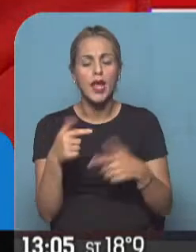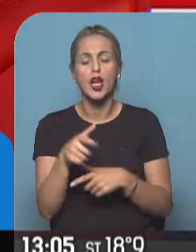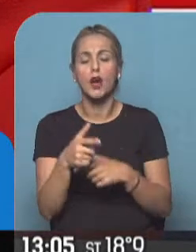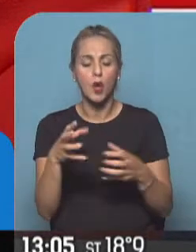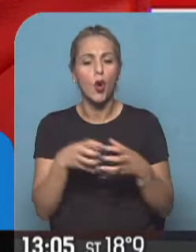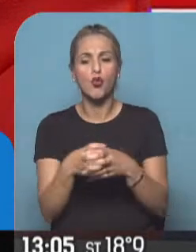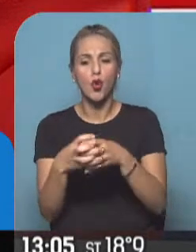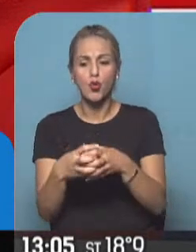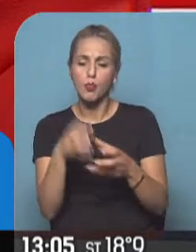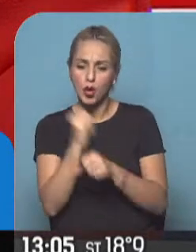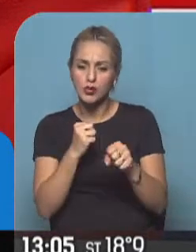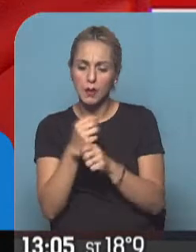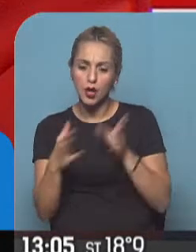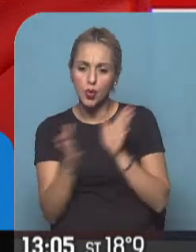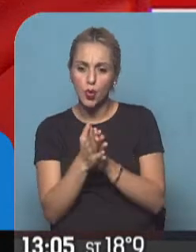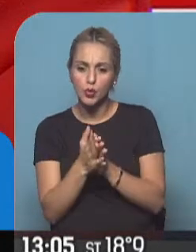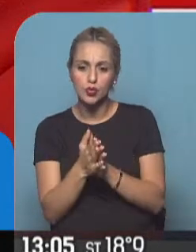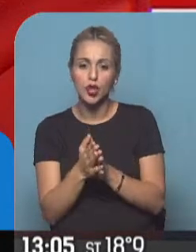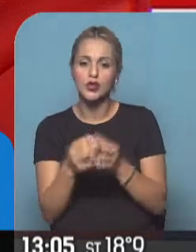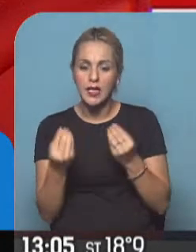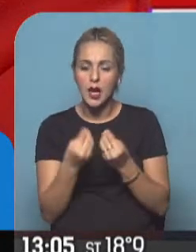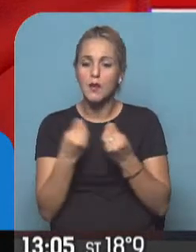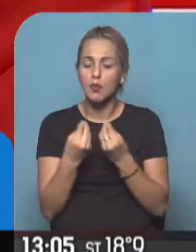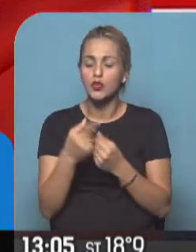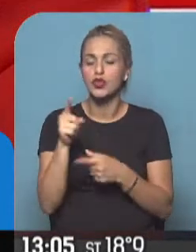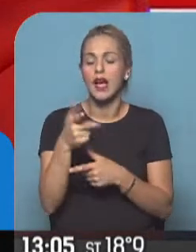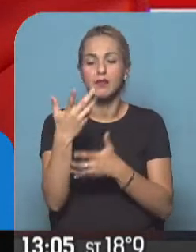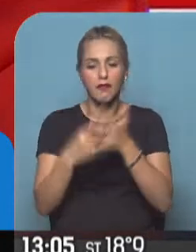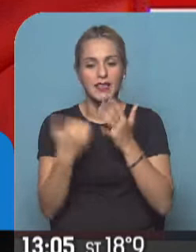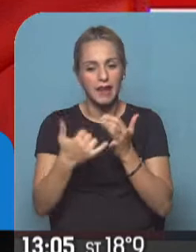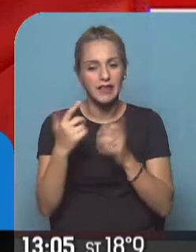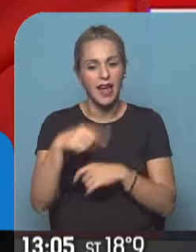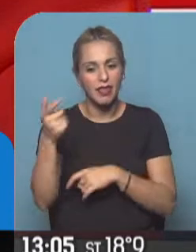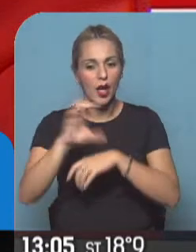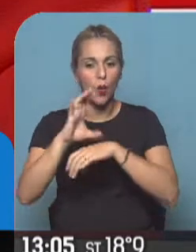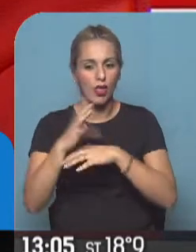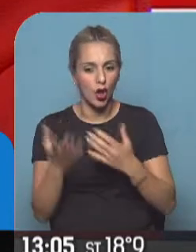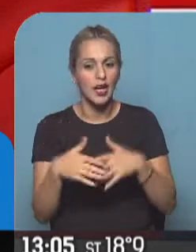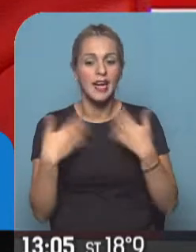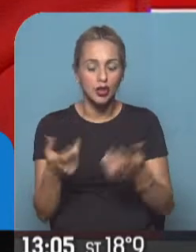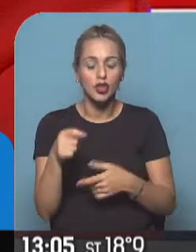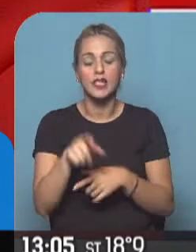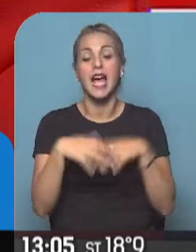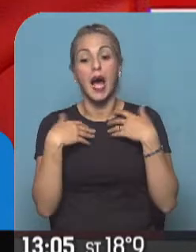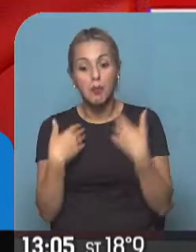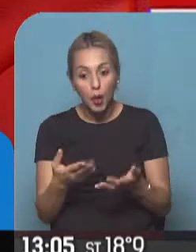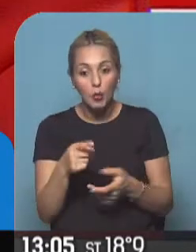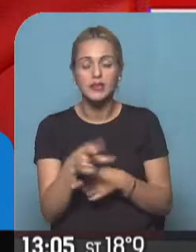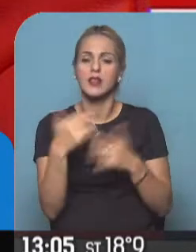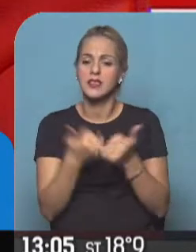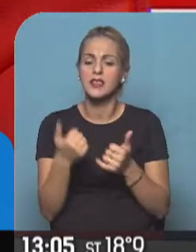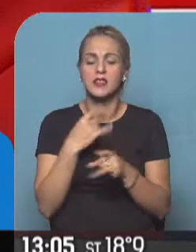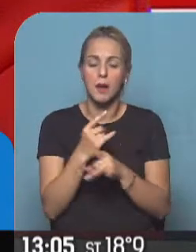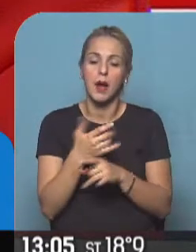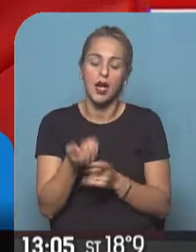colectiva que neutralizó muchas facetas del rival y aprovechó también con el problema que